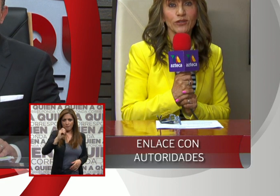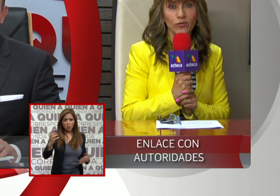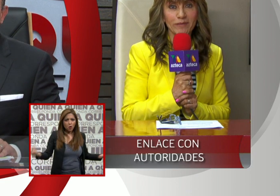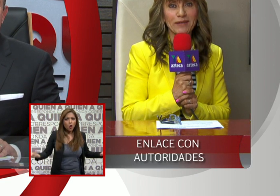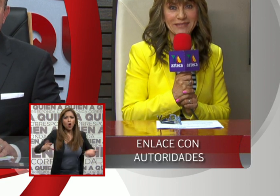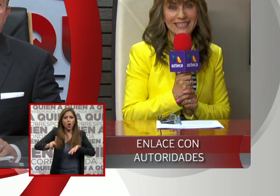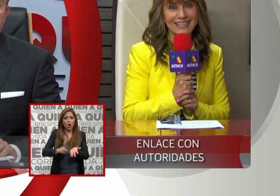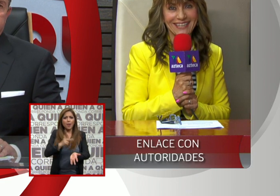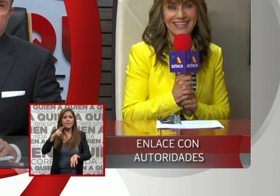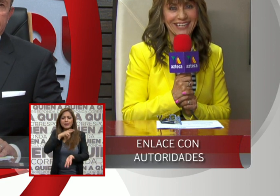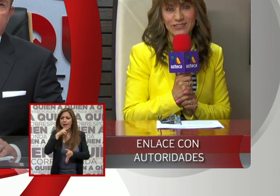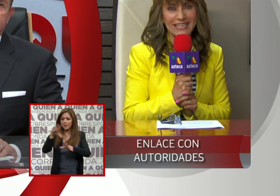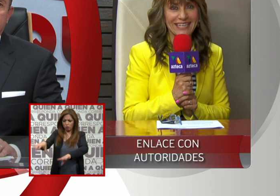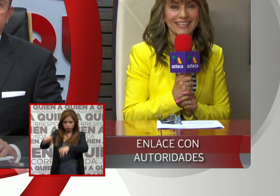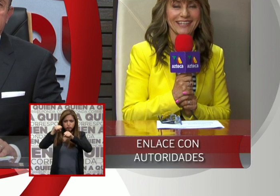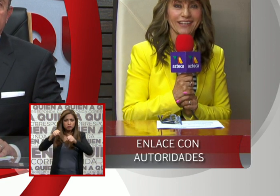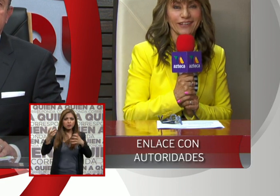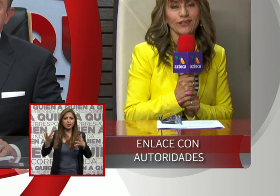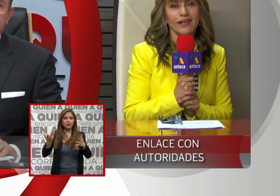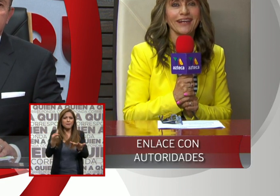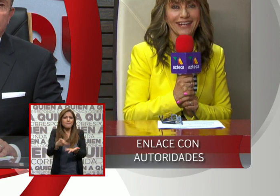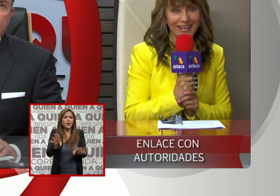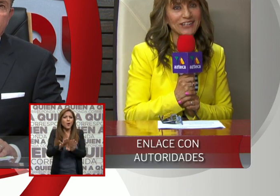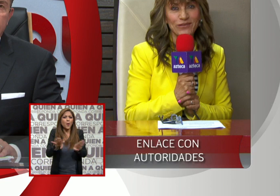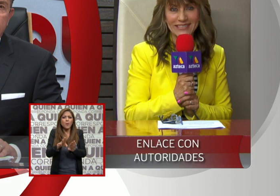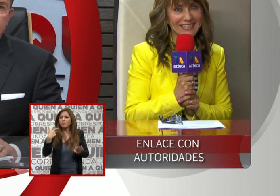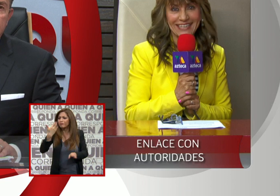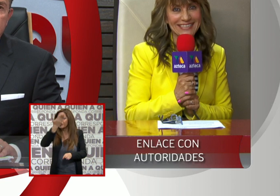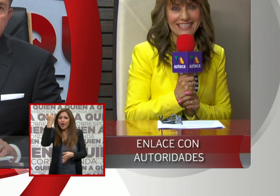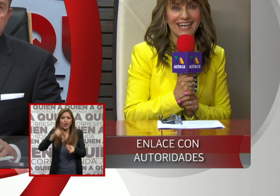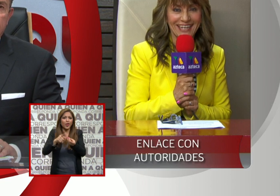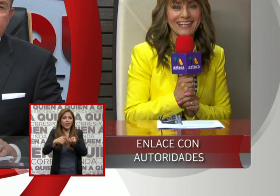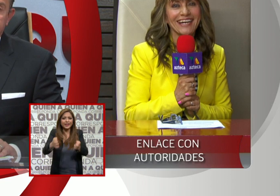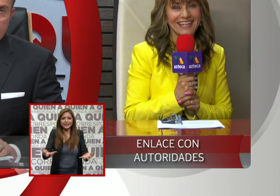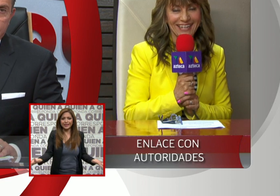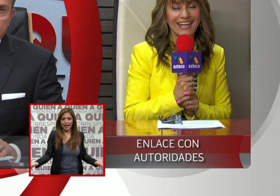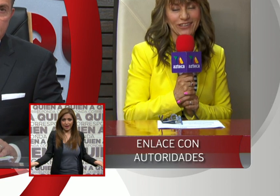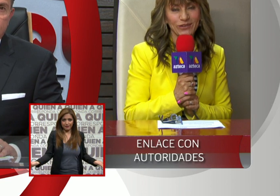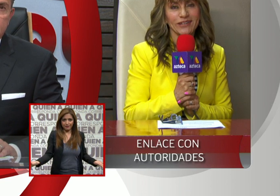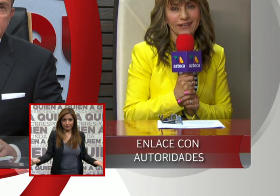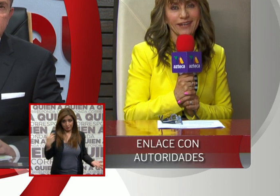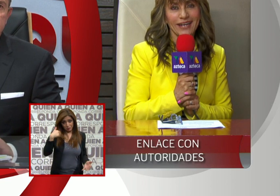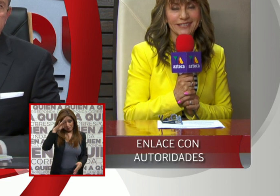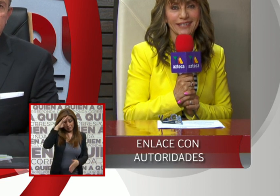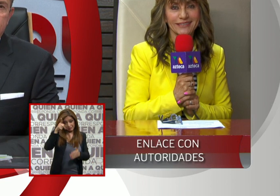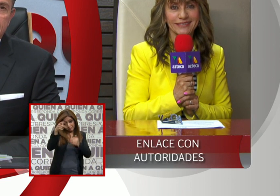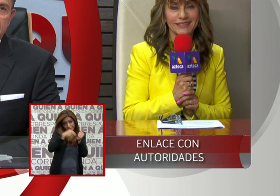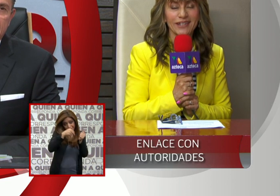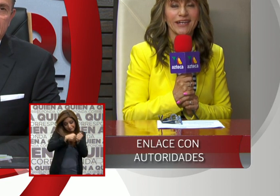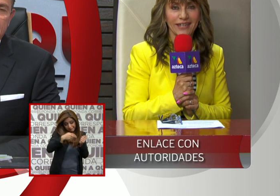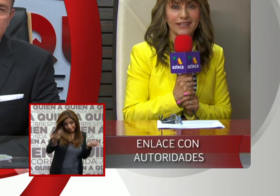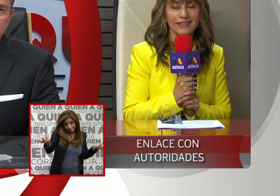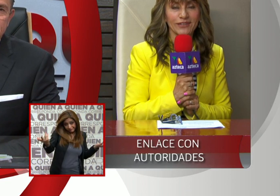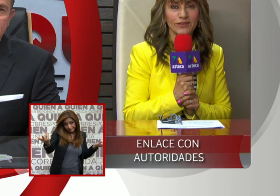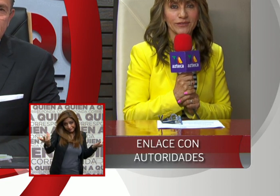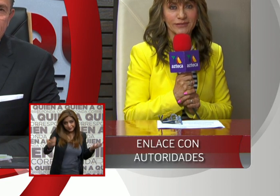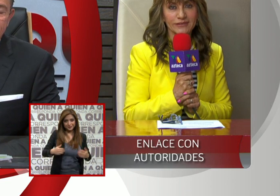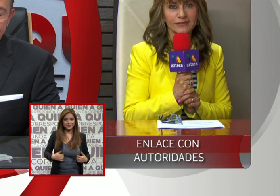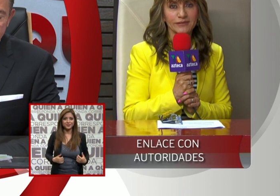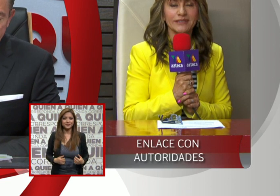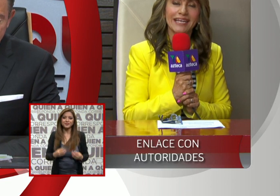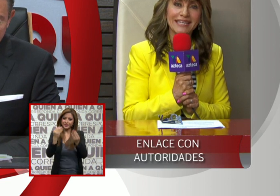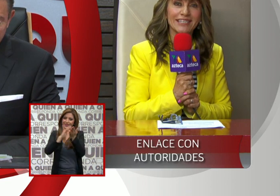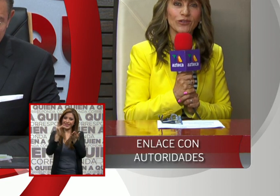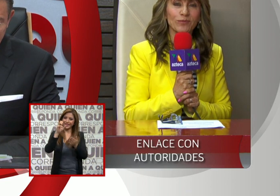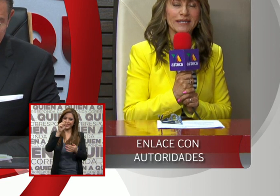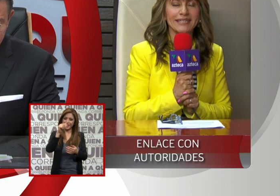vuelven a pescar? ¿Por qué no lo vuelven a pescar? Bueno, pues nada más que no sabe y nos diga dónde está, vamos por él. No está aquí ya. Estará escondido. Así ¿no? es. ¿No? Pero bueno. Gracias,